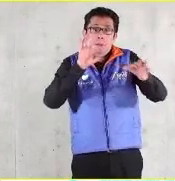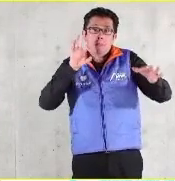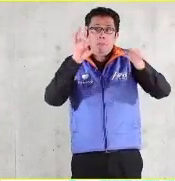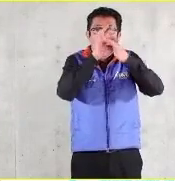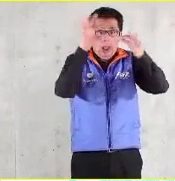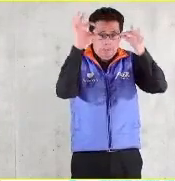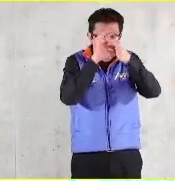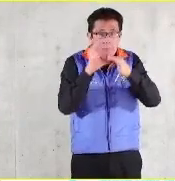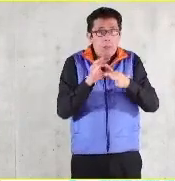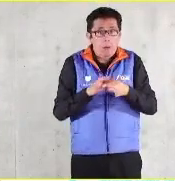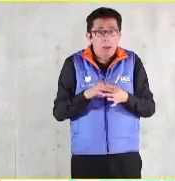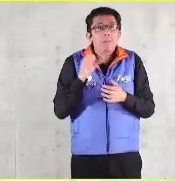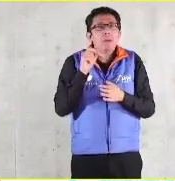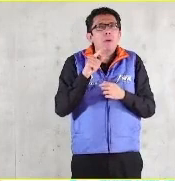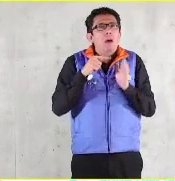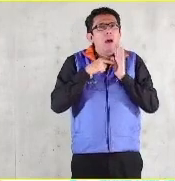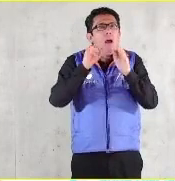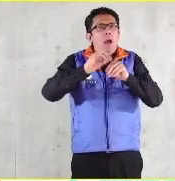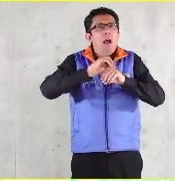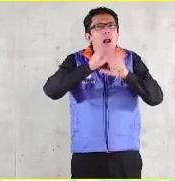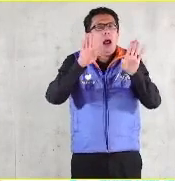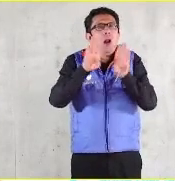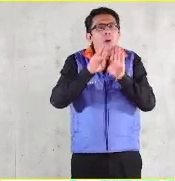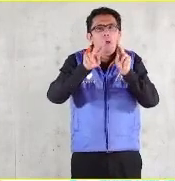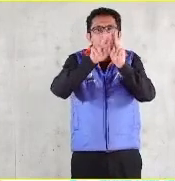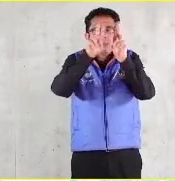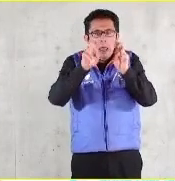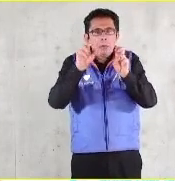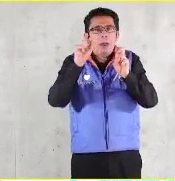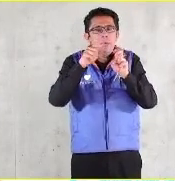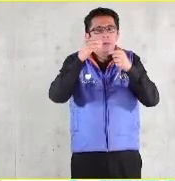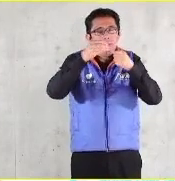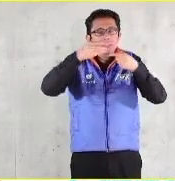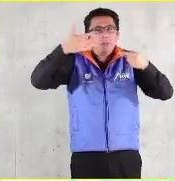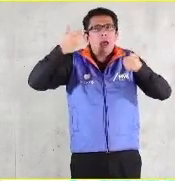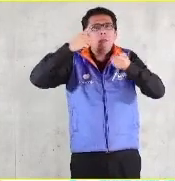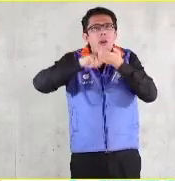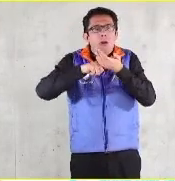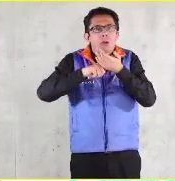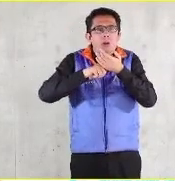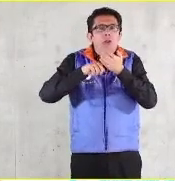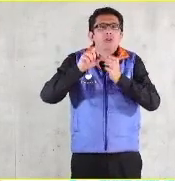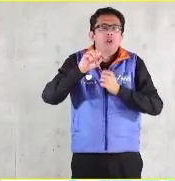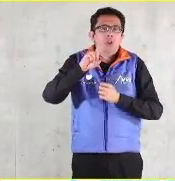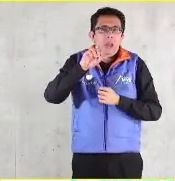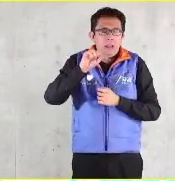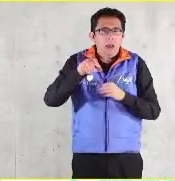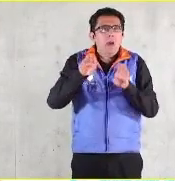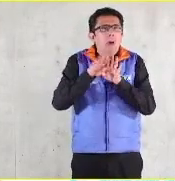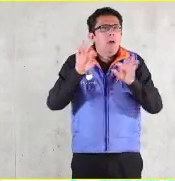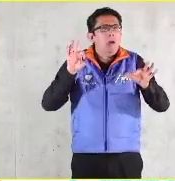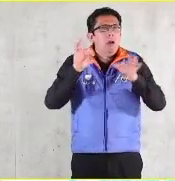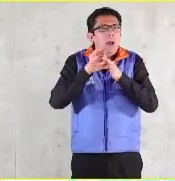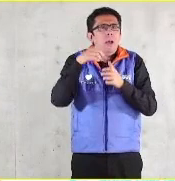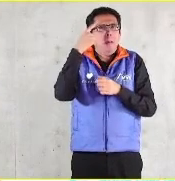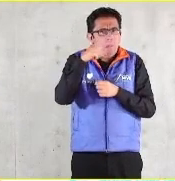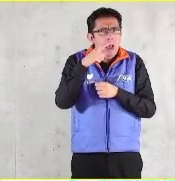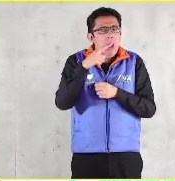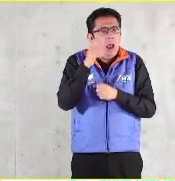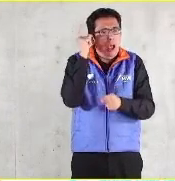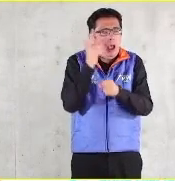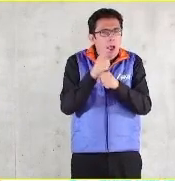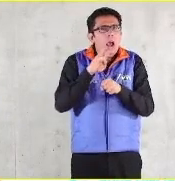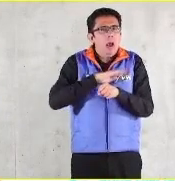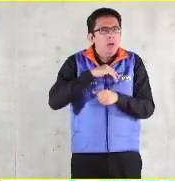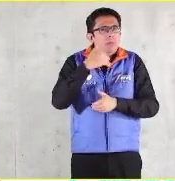qué ámbitos y subámbitos se encuentran estos ODS de alguna manera relacionados para saber cómo vamos madurando en